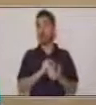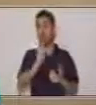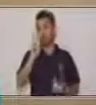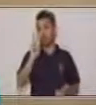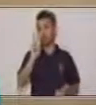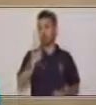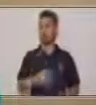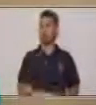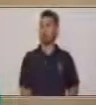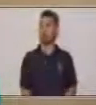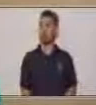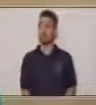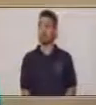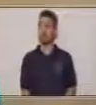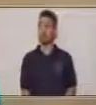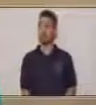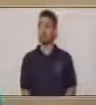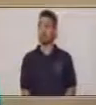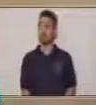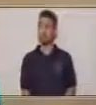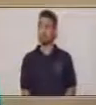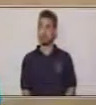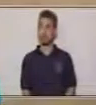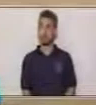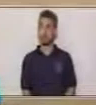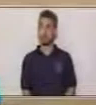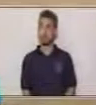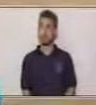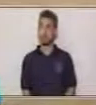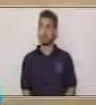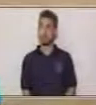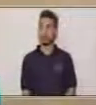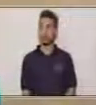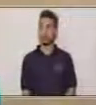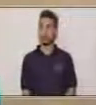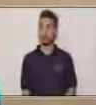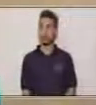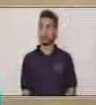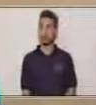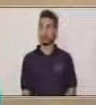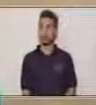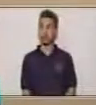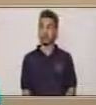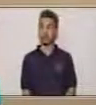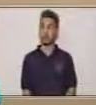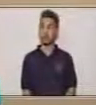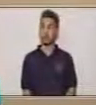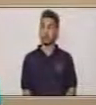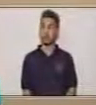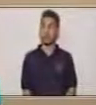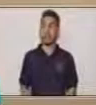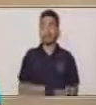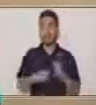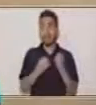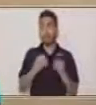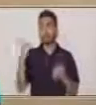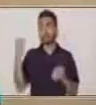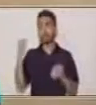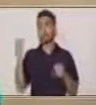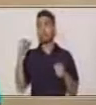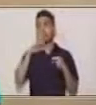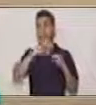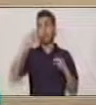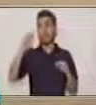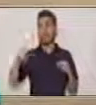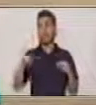es? 2, exactamente. Entonces, ¿cuál es la medida del perímetro de este triángulo? Son